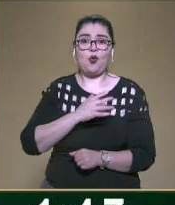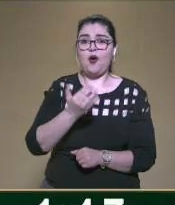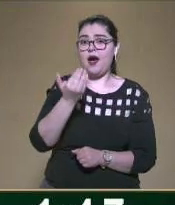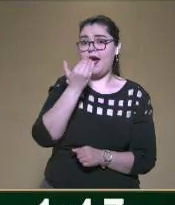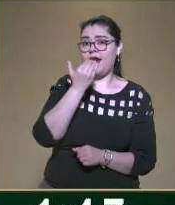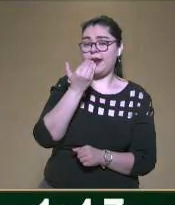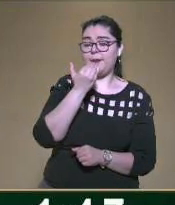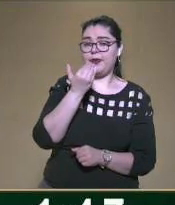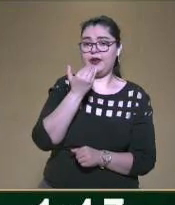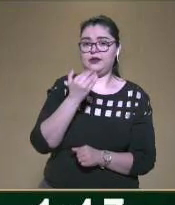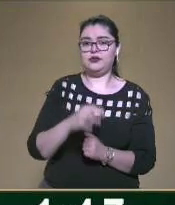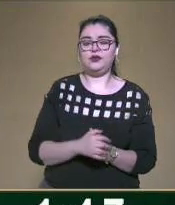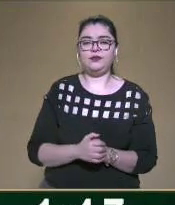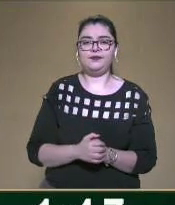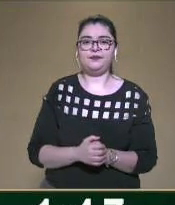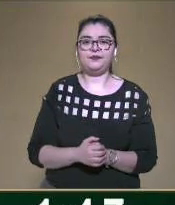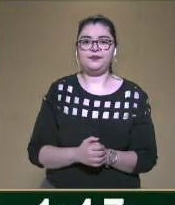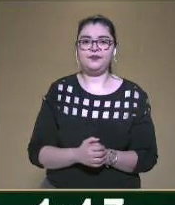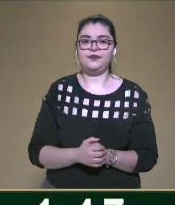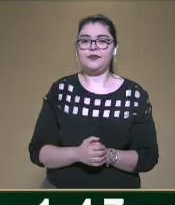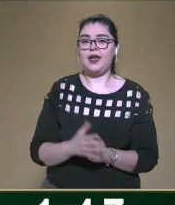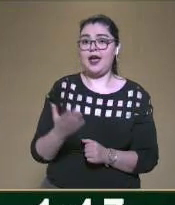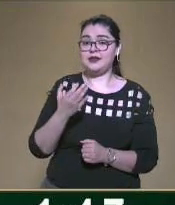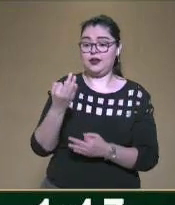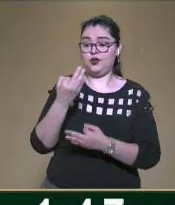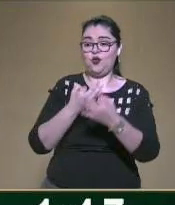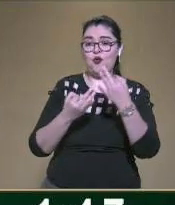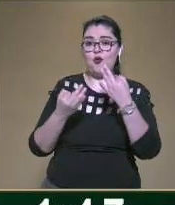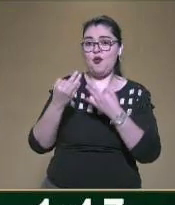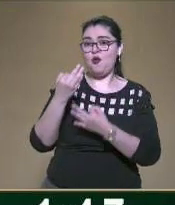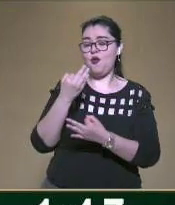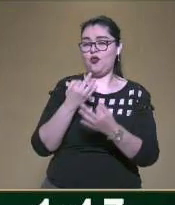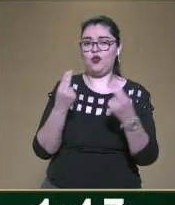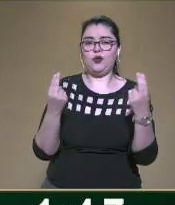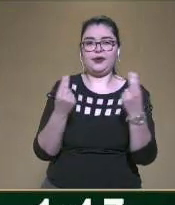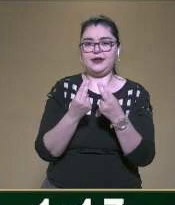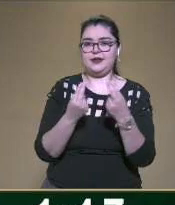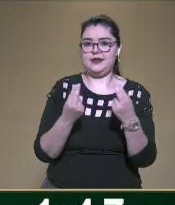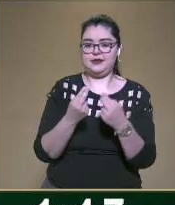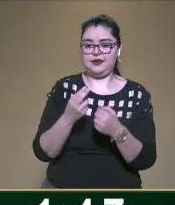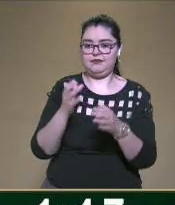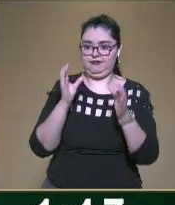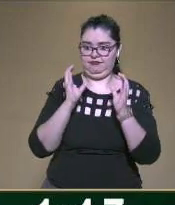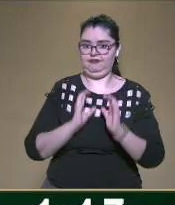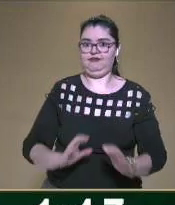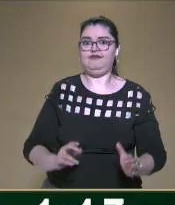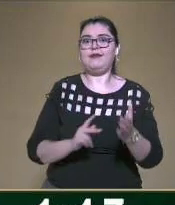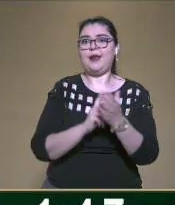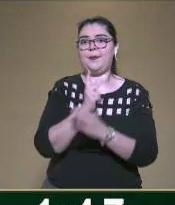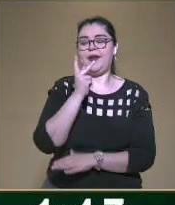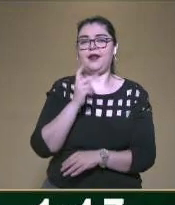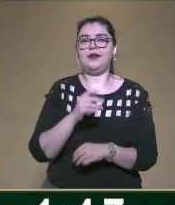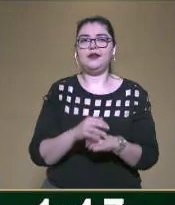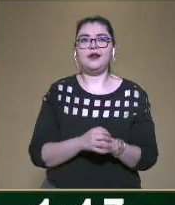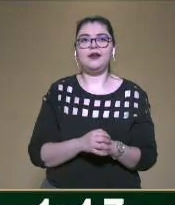capaces de sintetizar todas las sustancias que necesitan para su metabolismo a partir de sustancias